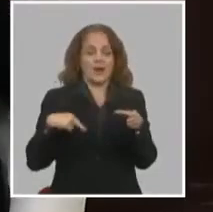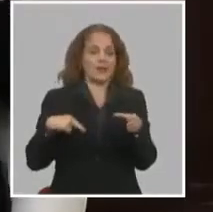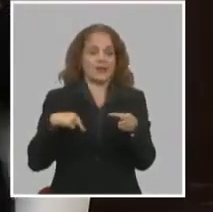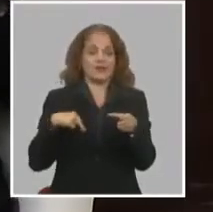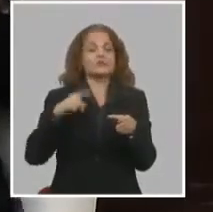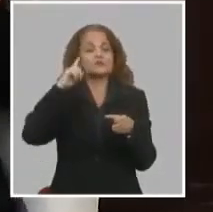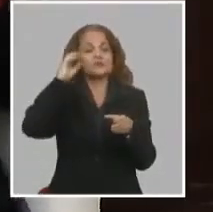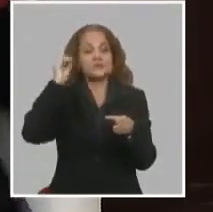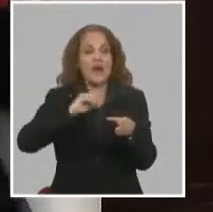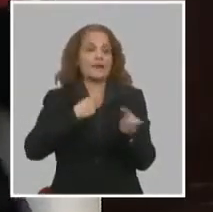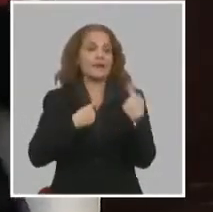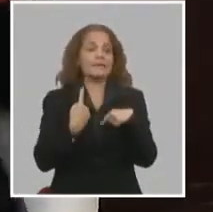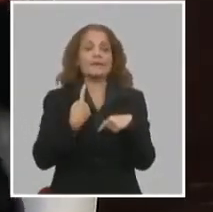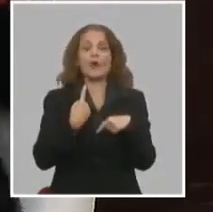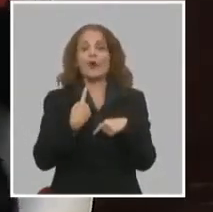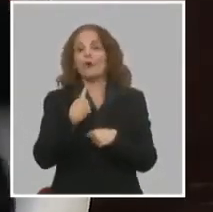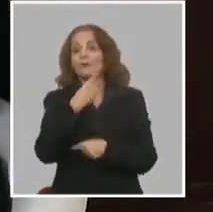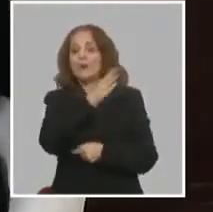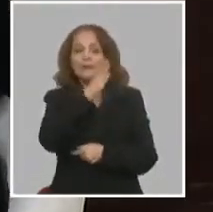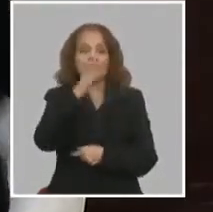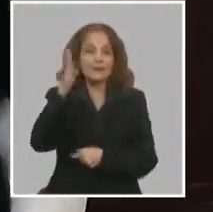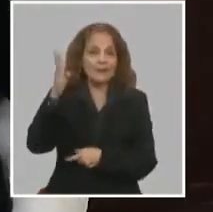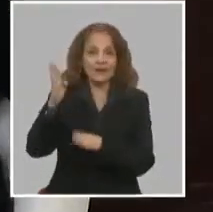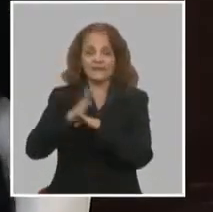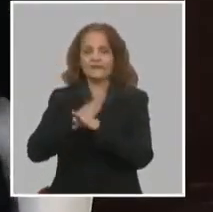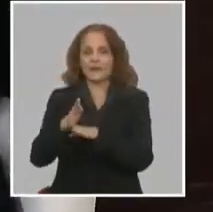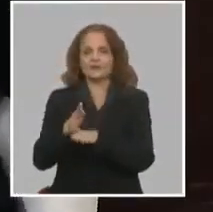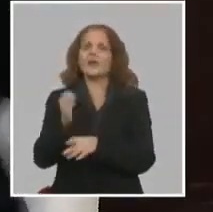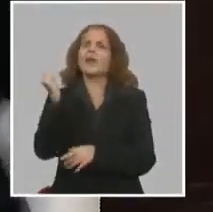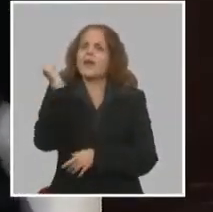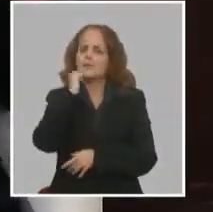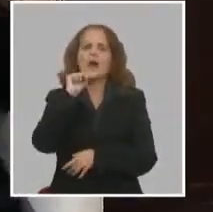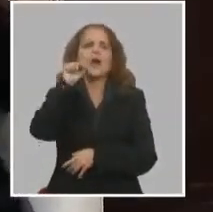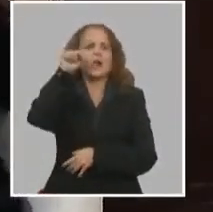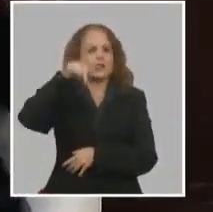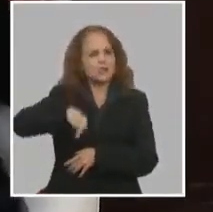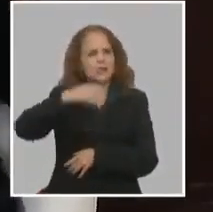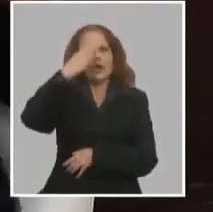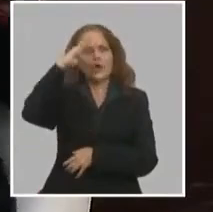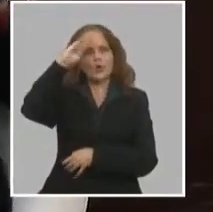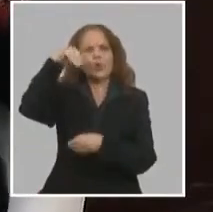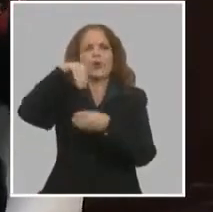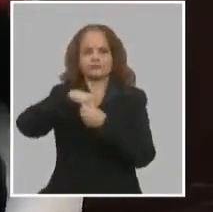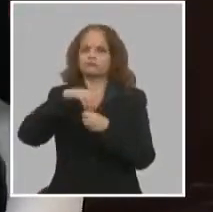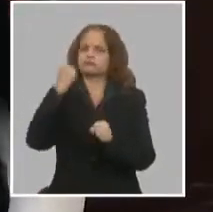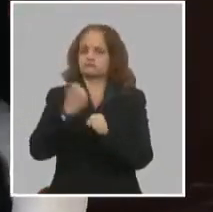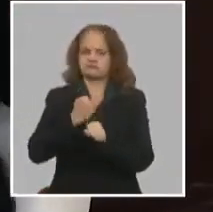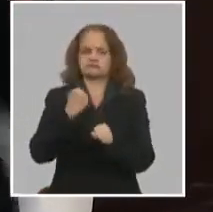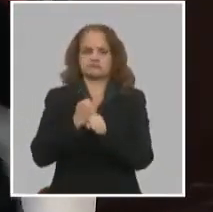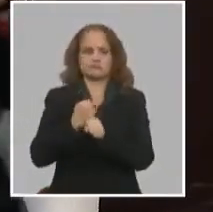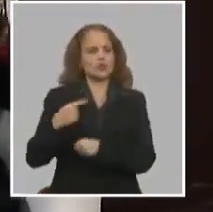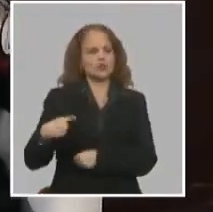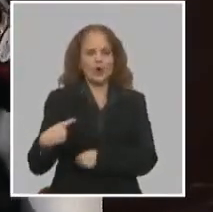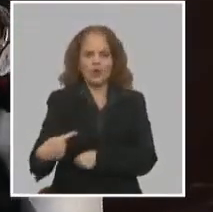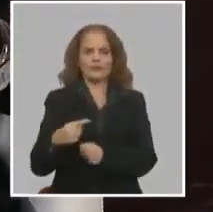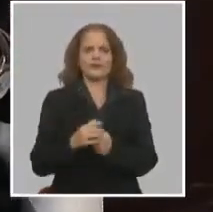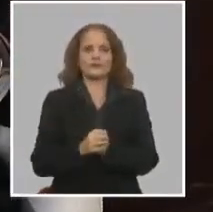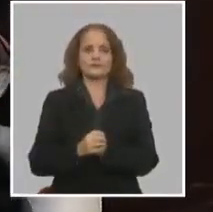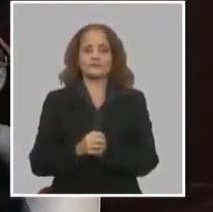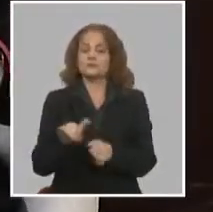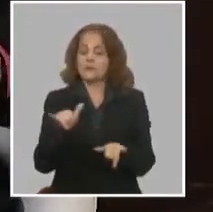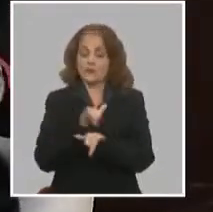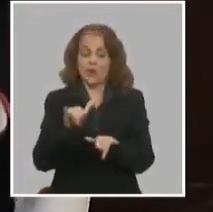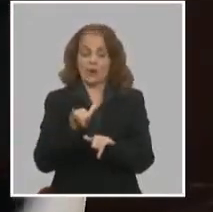extraordinarios defensores de la salud cubana alrededor del mundo, lo hacen todos los días aquí en nuestro país y lo hacen también